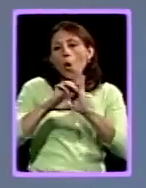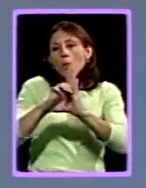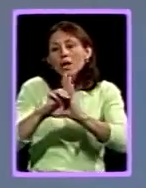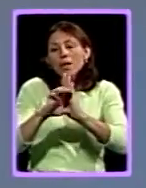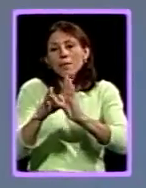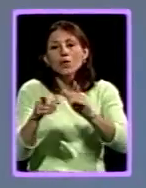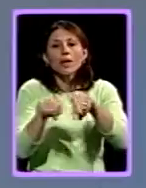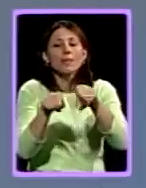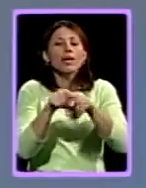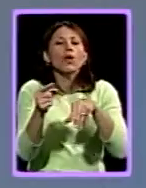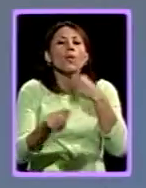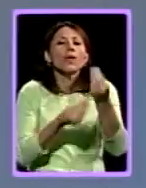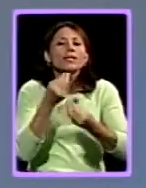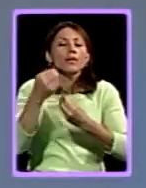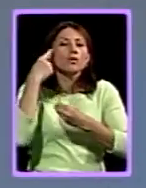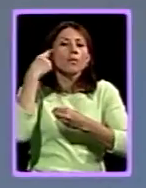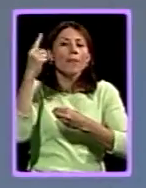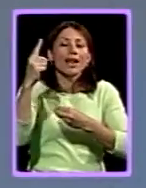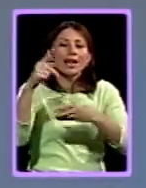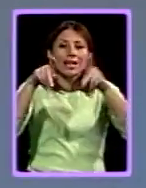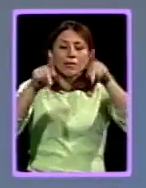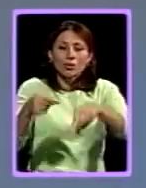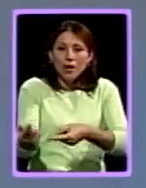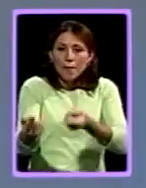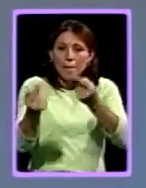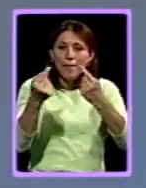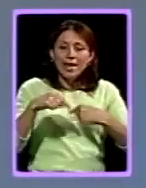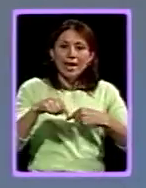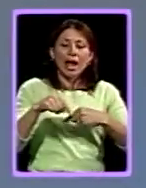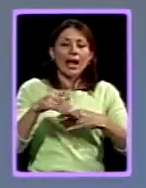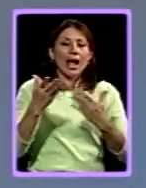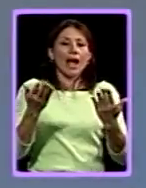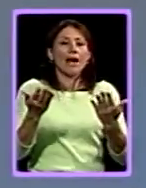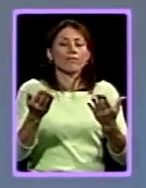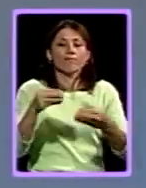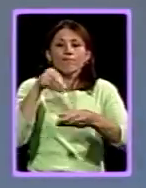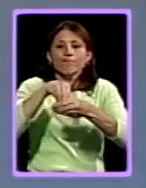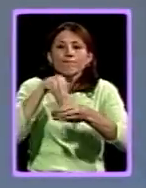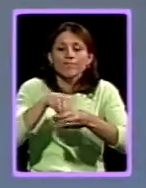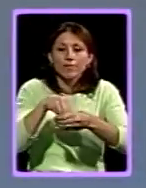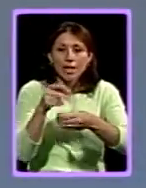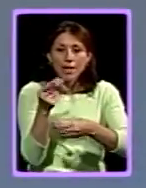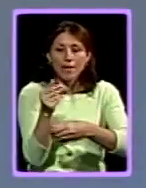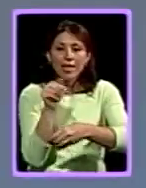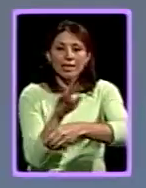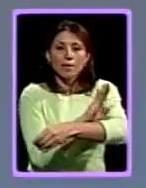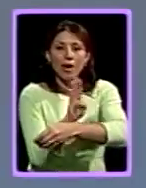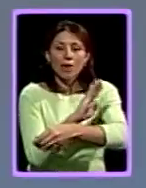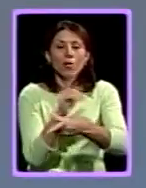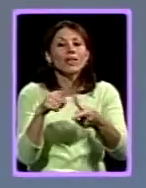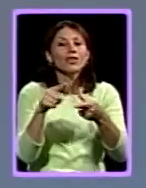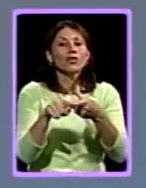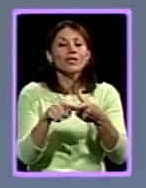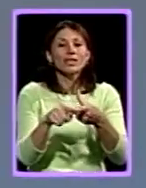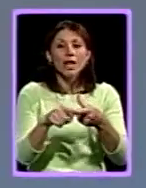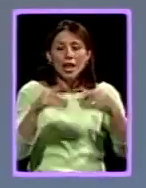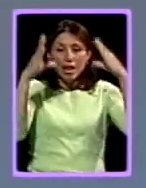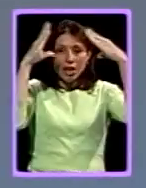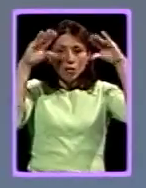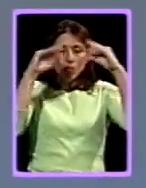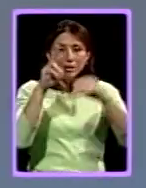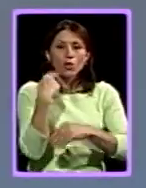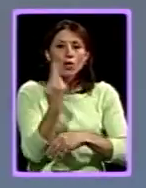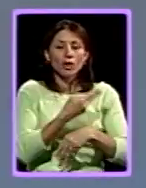financiera? ¿Cómo hacemos, por ejemplo, para que consuman más esta determinada marca de bebidas? Entonces, esa información que nosotros suministramos en la